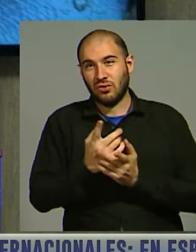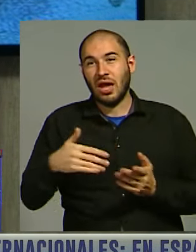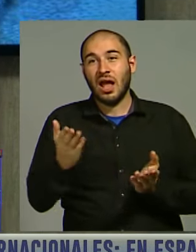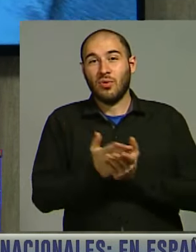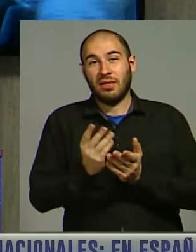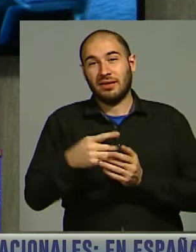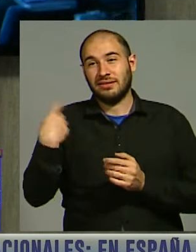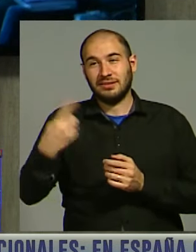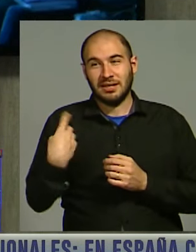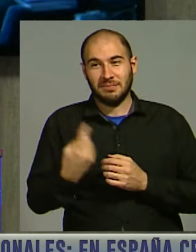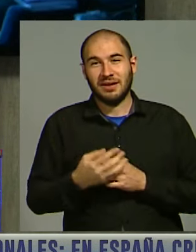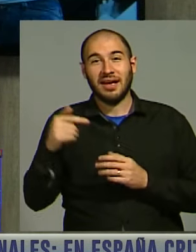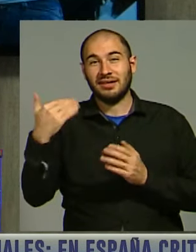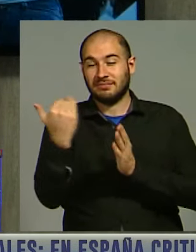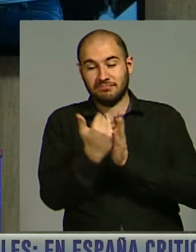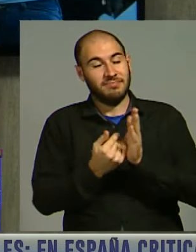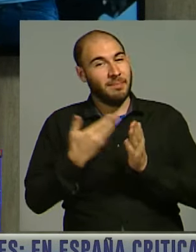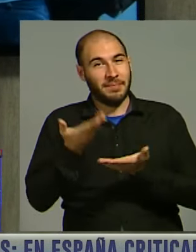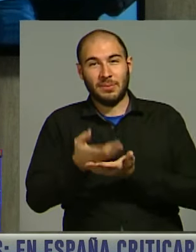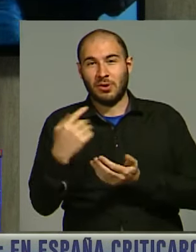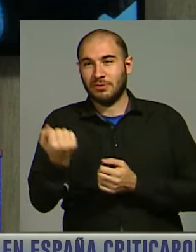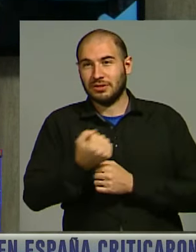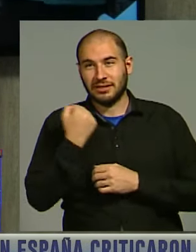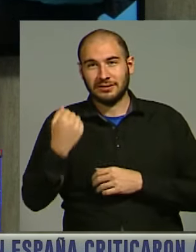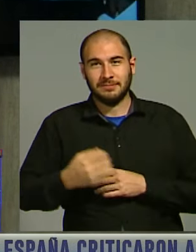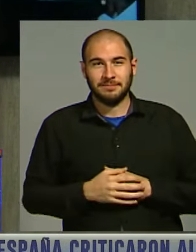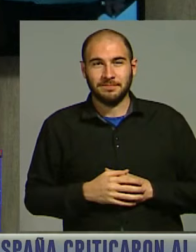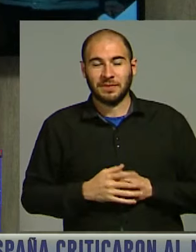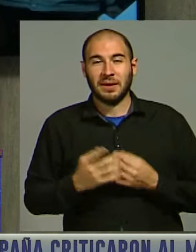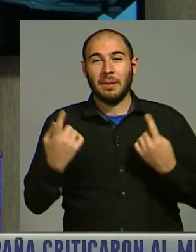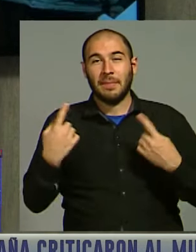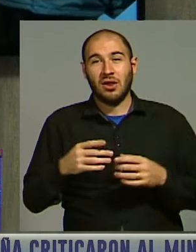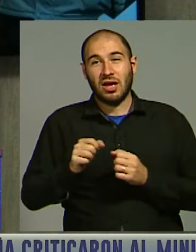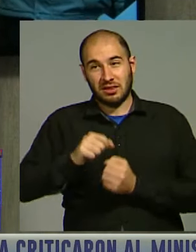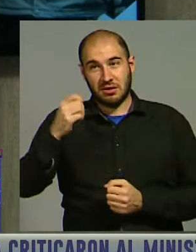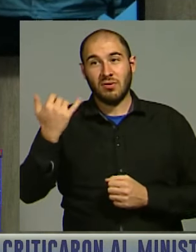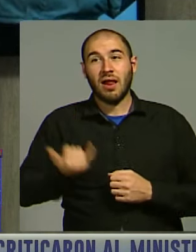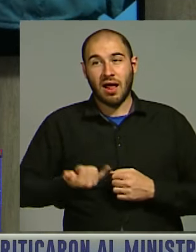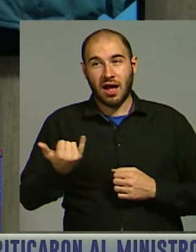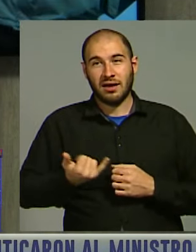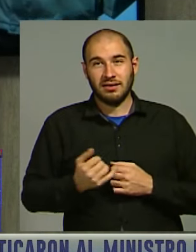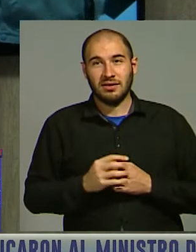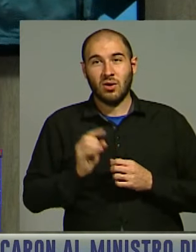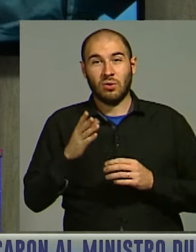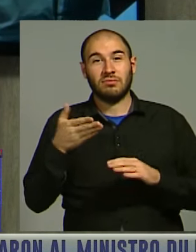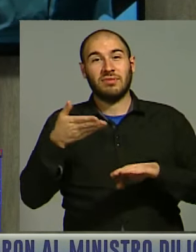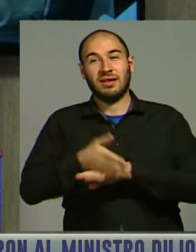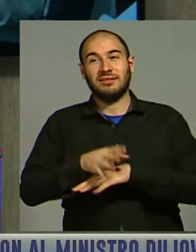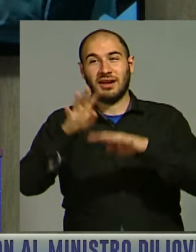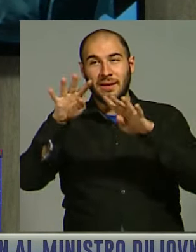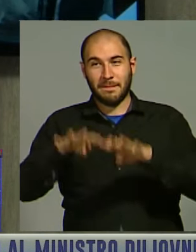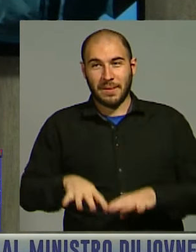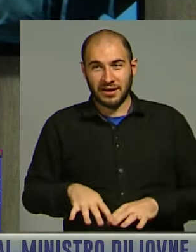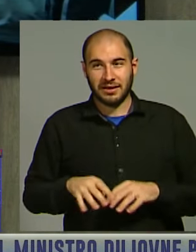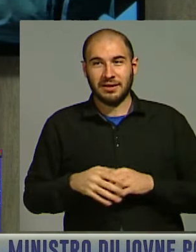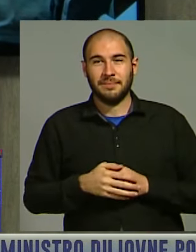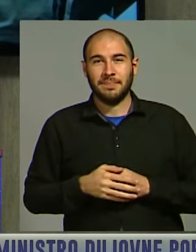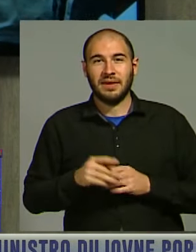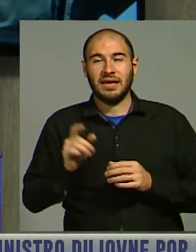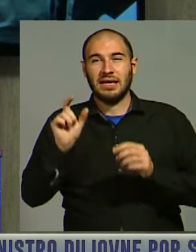estudiantes regulares. Eso es un requisito muy importante. Pero para egresados también hay, es bien. Cuestión de meterse a la página y justo en